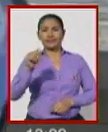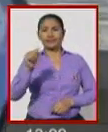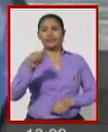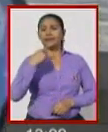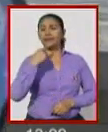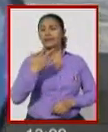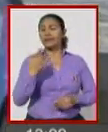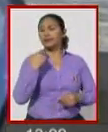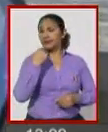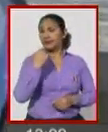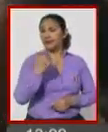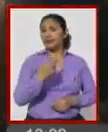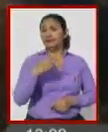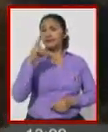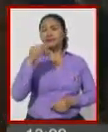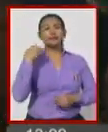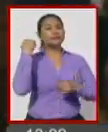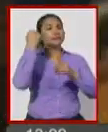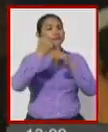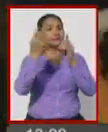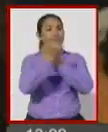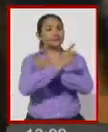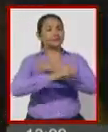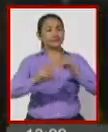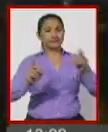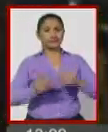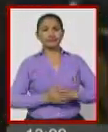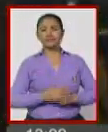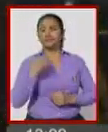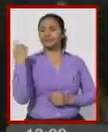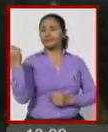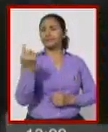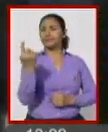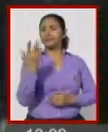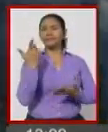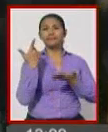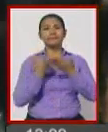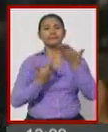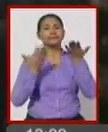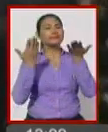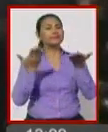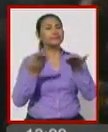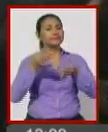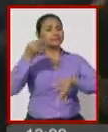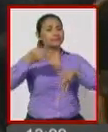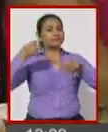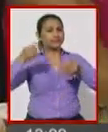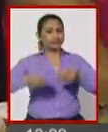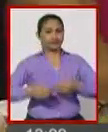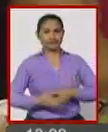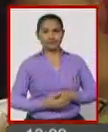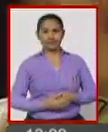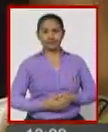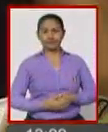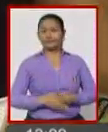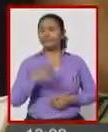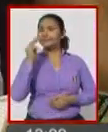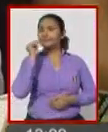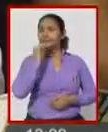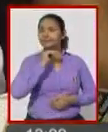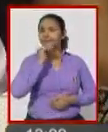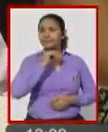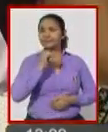Edgar Montaño, descartó de que haya un golpe a la democracia y que solamente en este caso existe justicia. Queremos